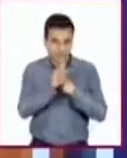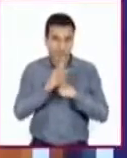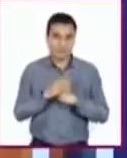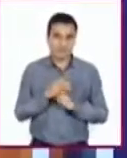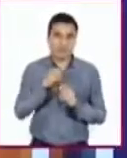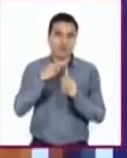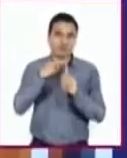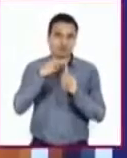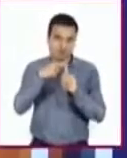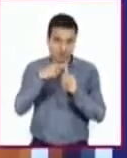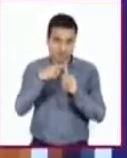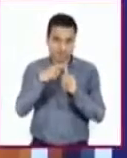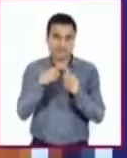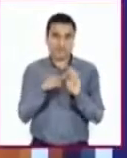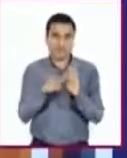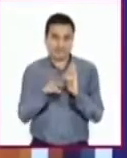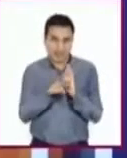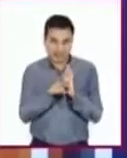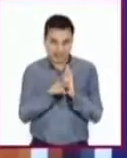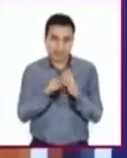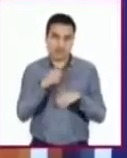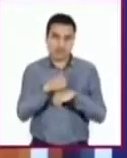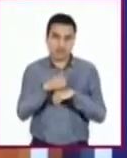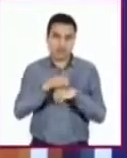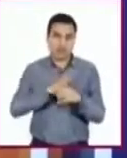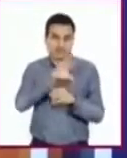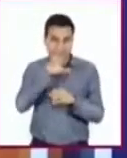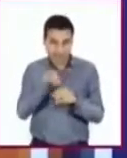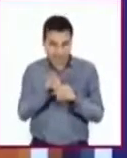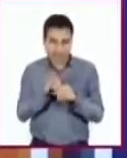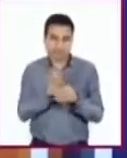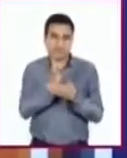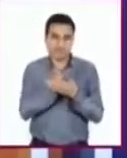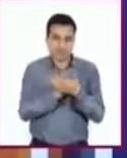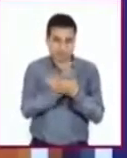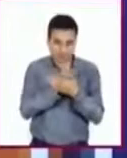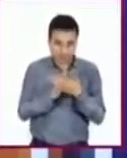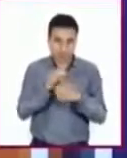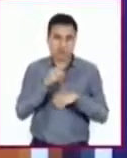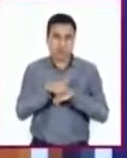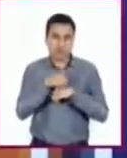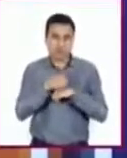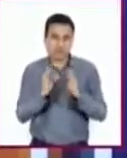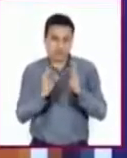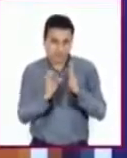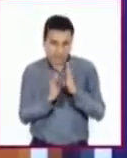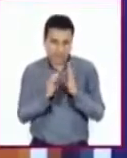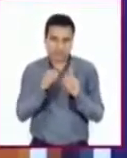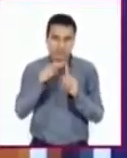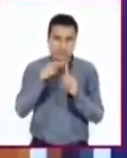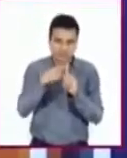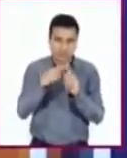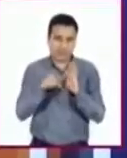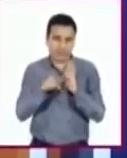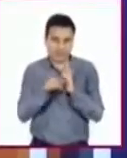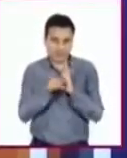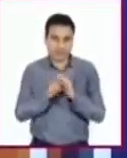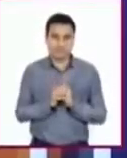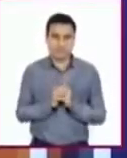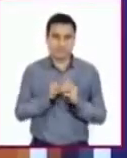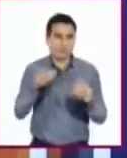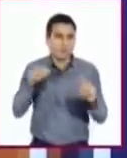y resta con números enteros, fracciones y decimales, positivos y negativos. Y el